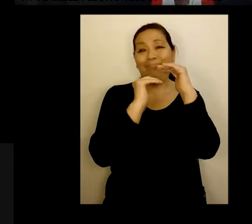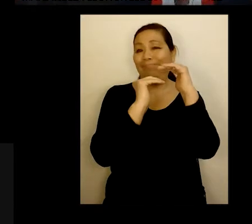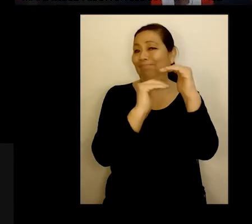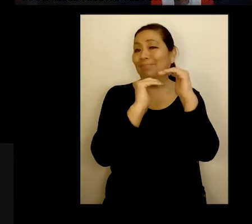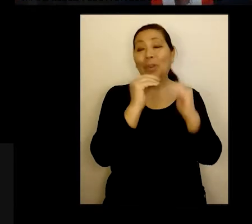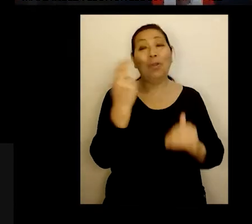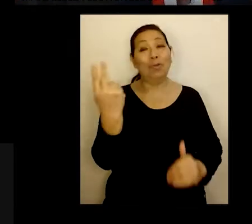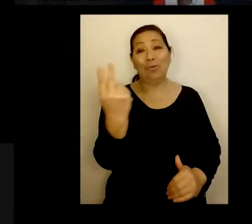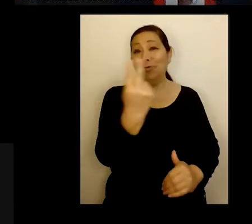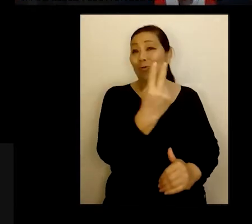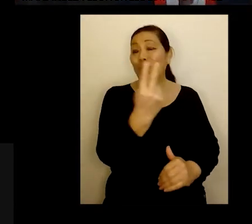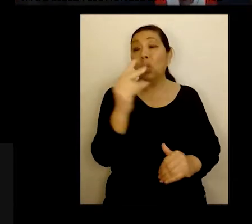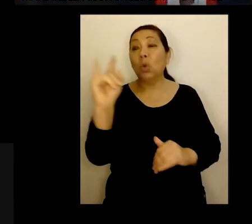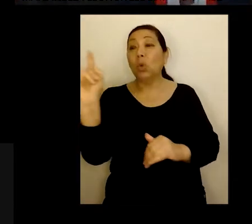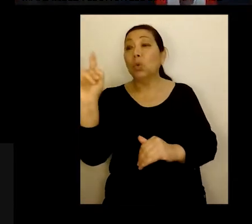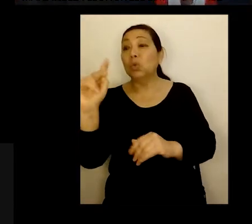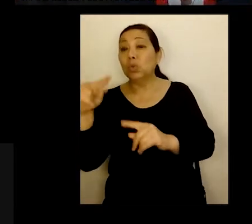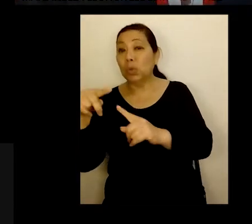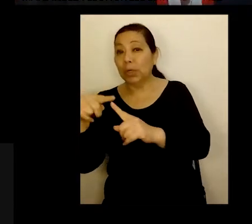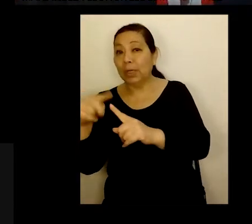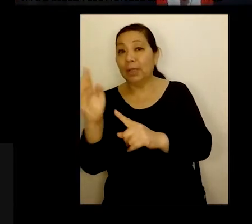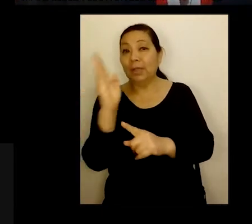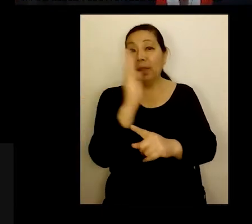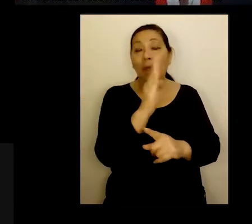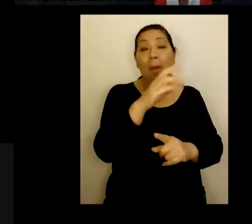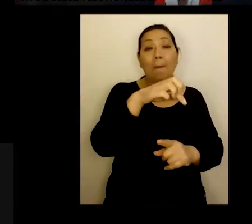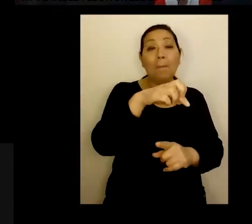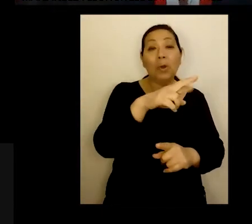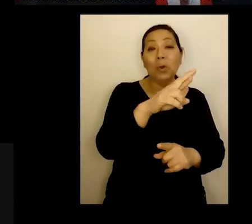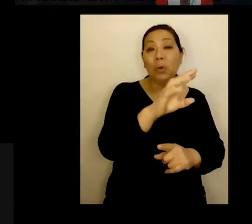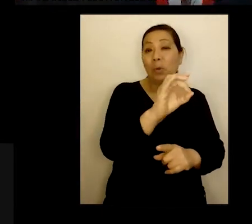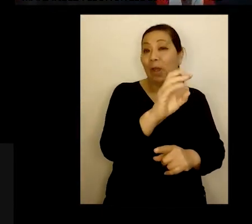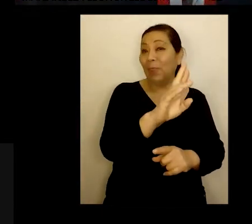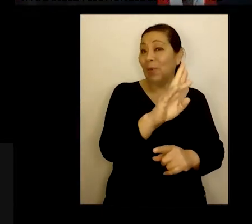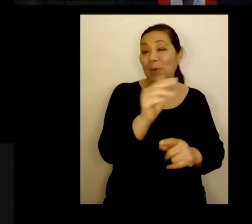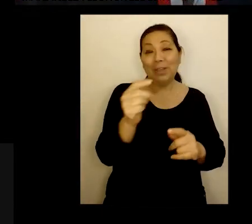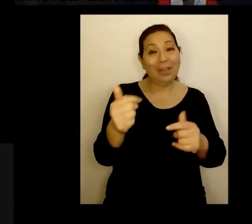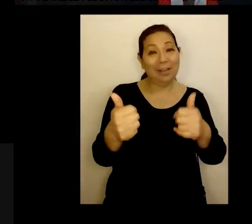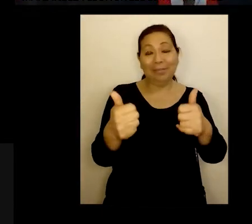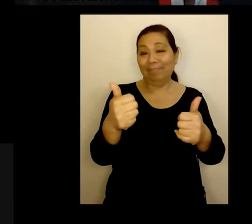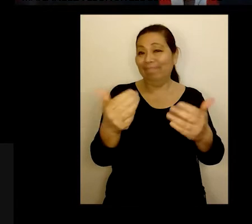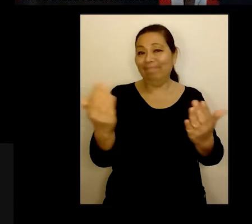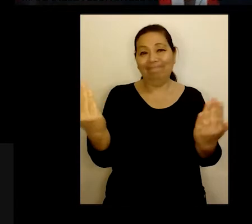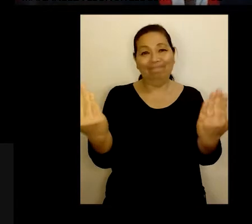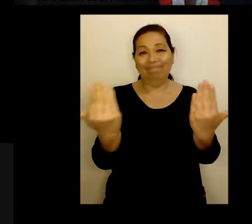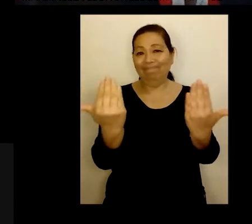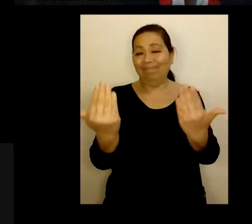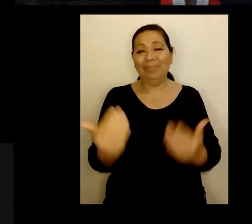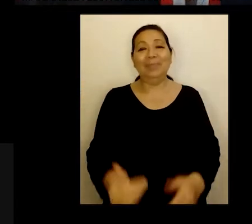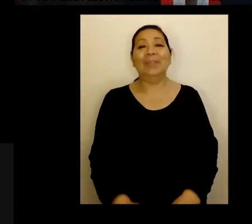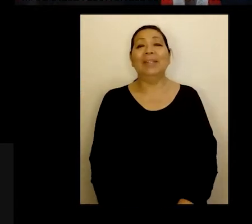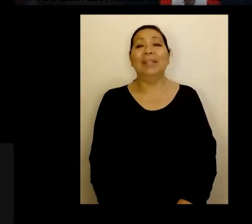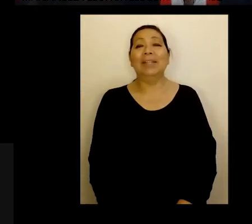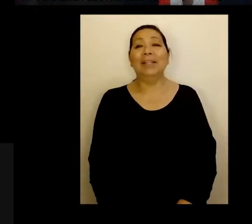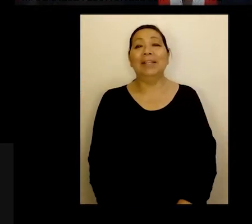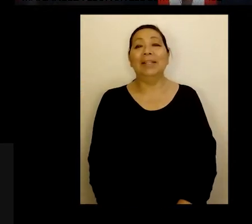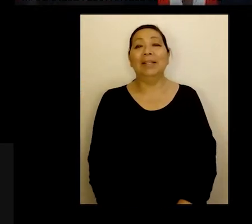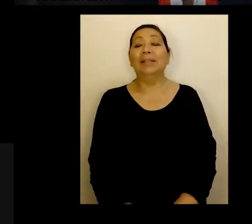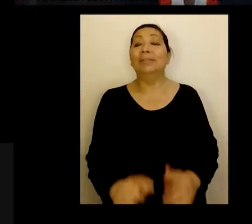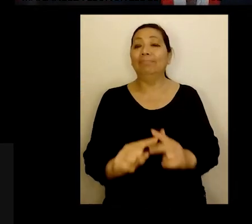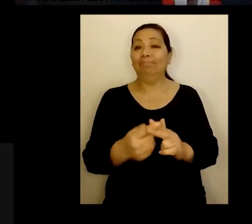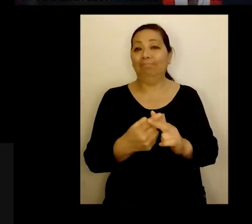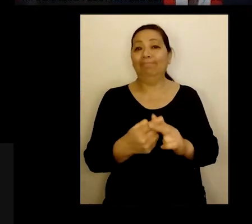porque ambas partes, tanto SUNAT como la Procuraduría, están en la parte demandada. Vamos entonces